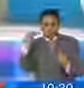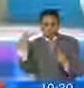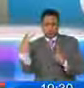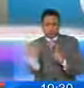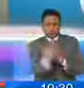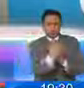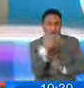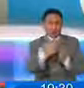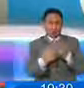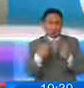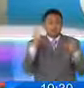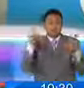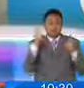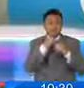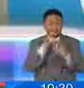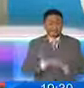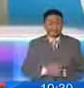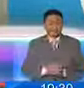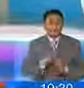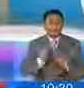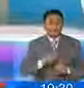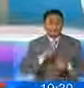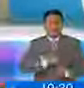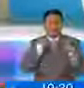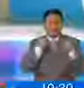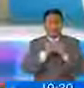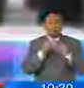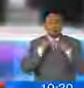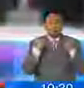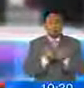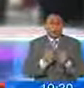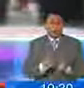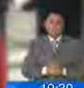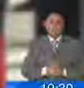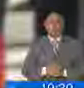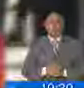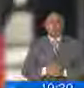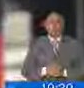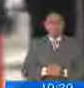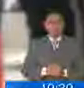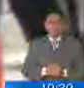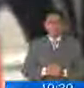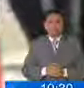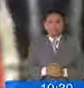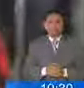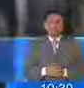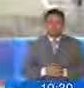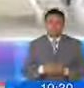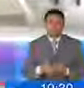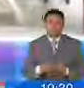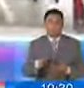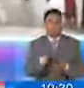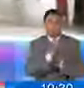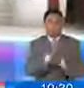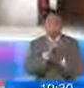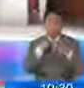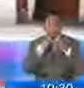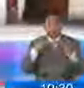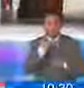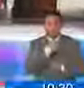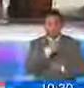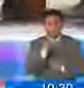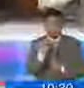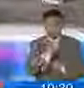complejo. Son cambios sociales que requieren. Aunque no hay una diferencia significativa entre las escuelas públicas y privadas,